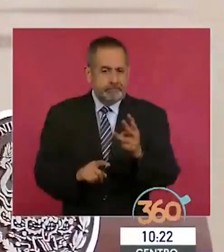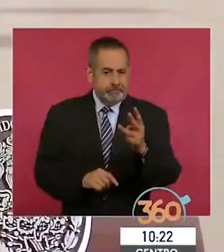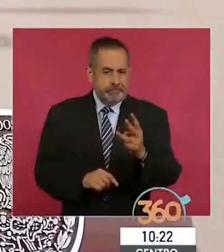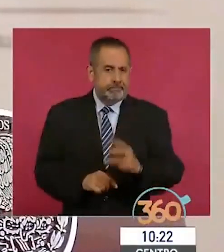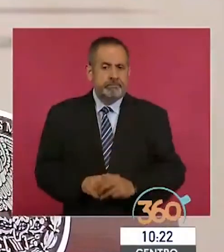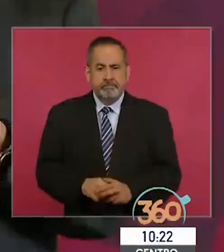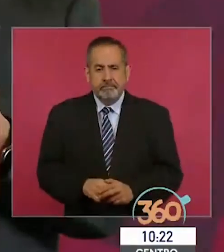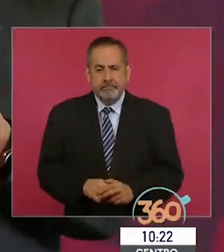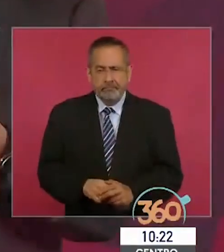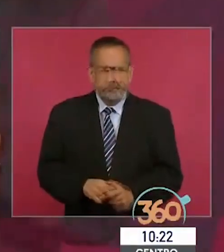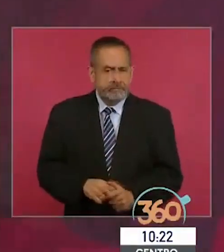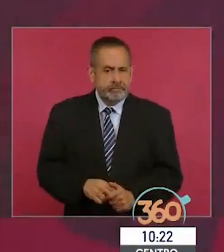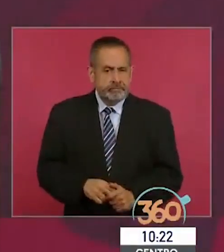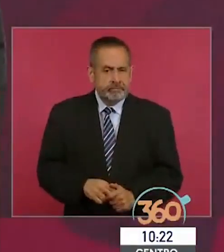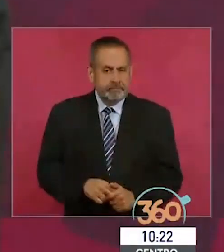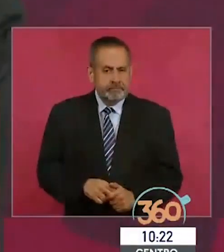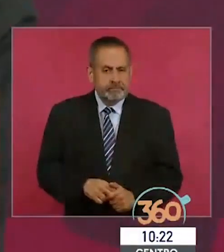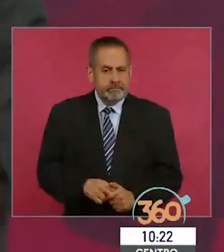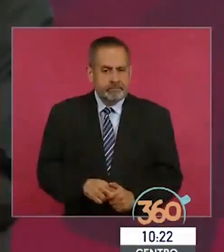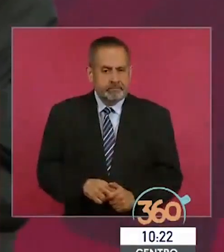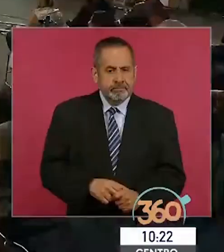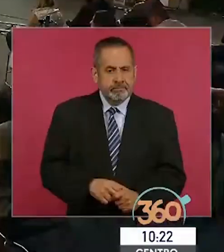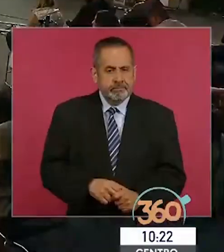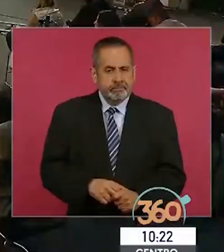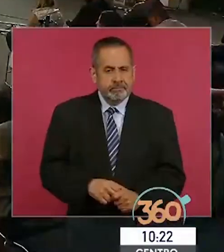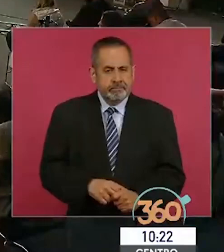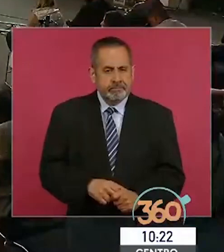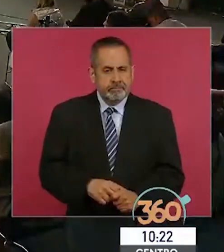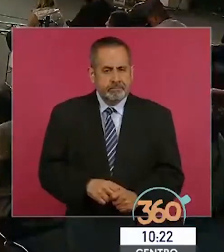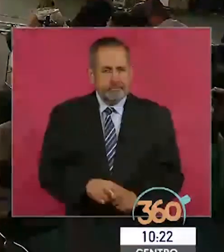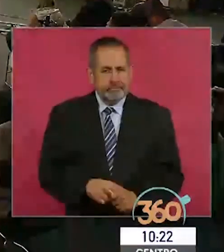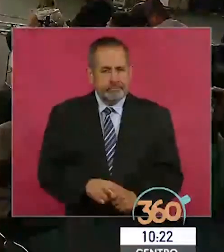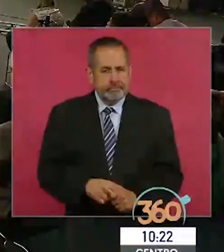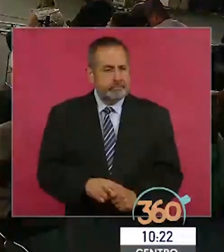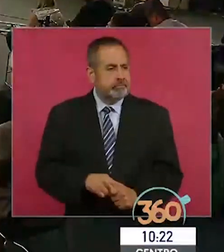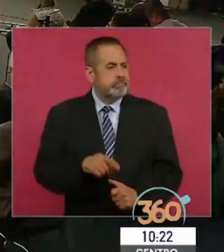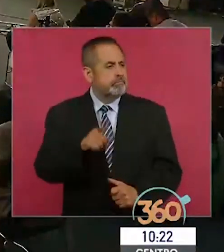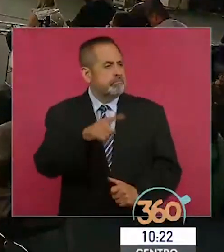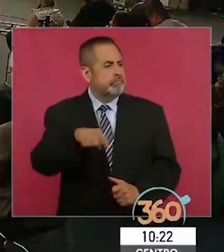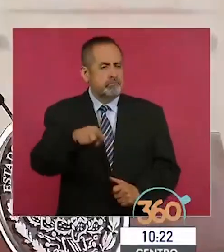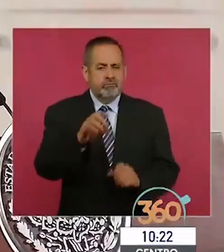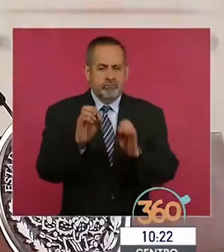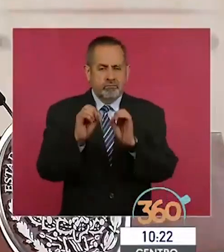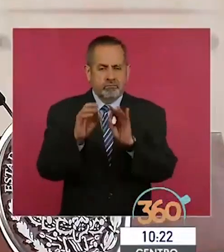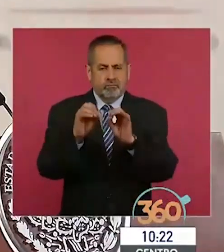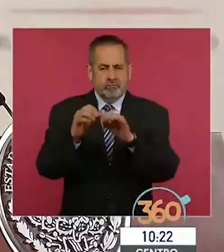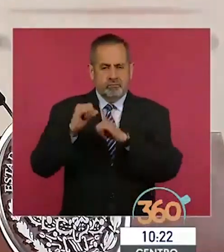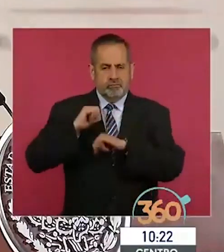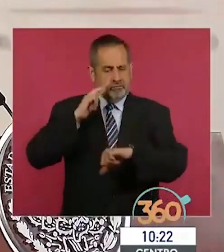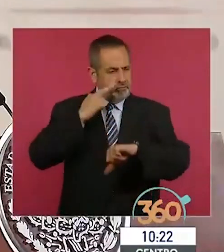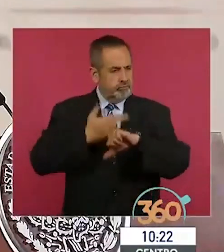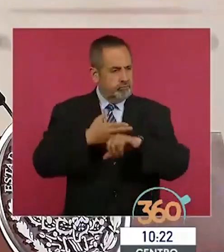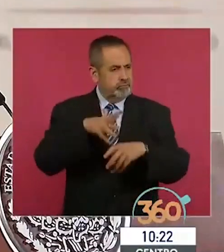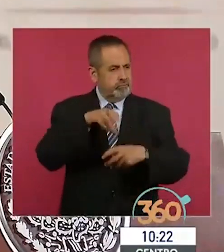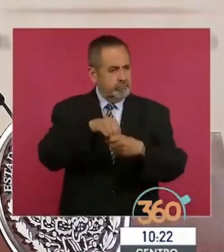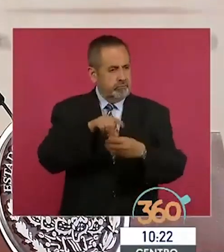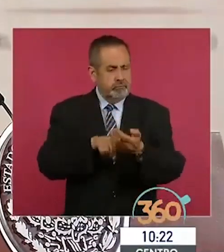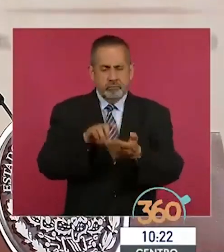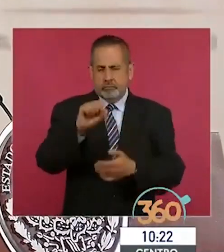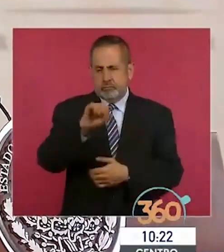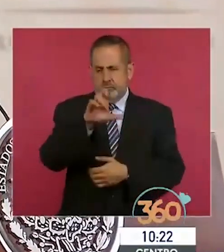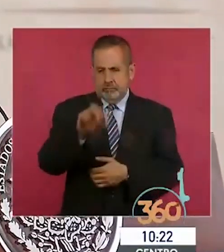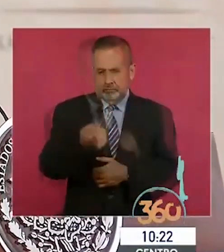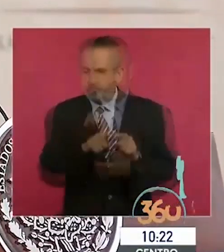judicial por qué se contrató para el manejo de la oficina de la presidencia de la suprema